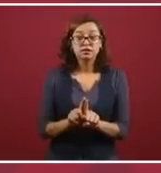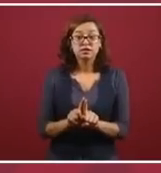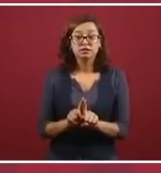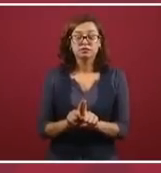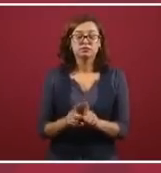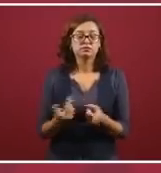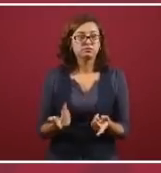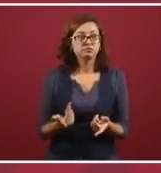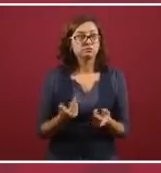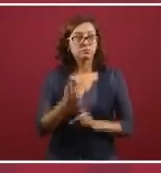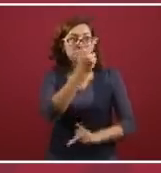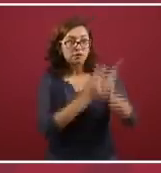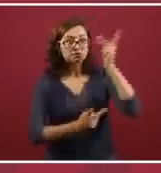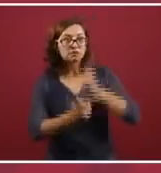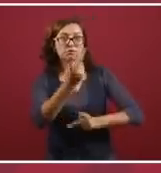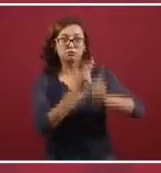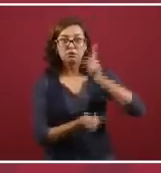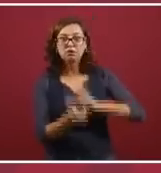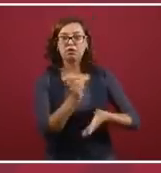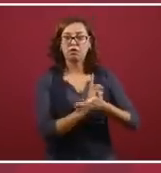la deuda pública,